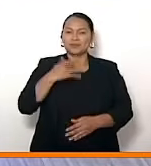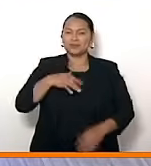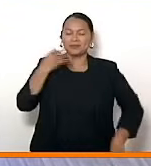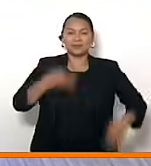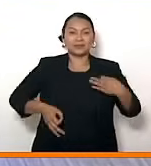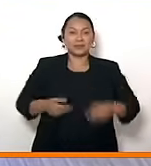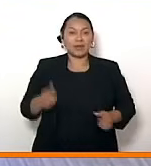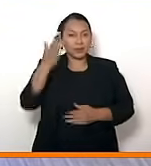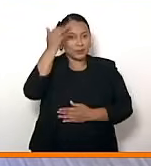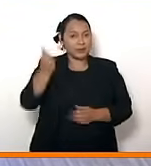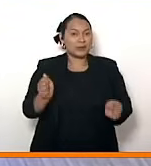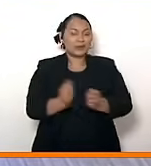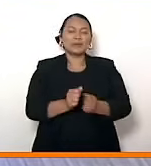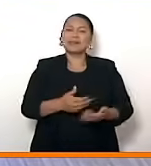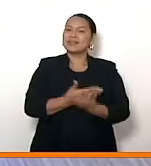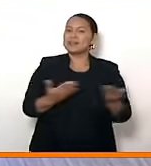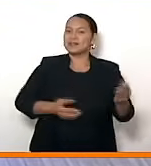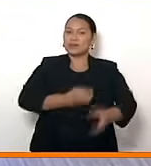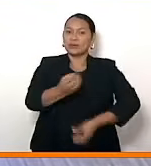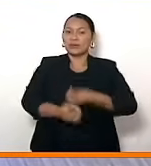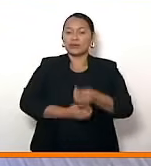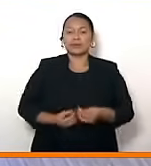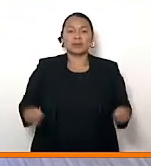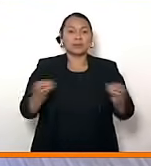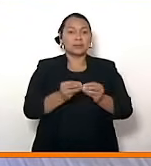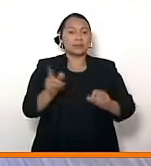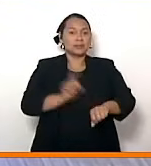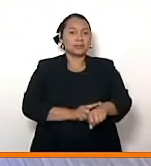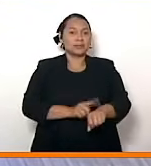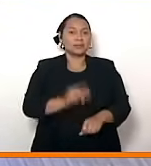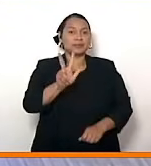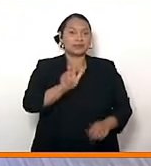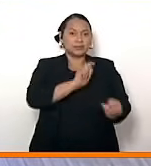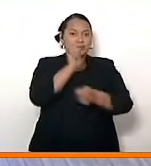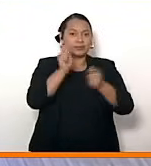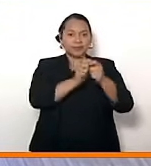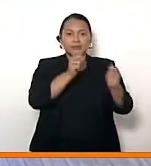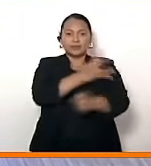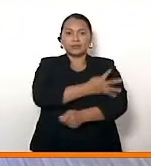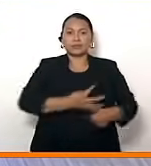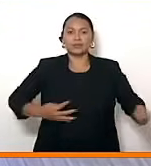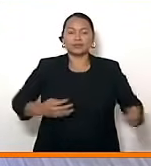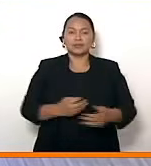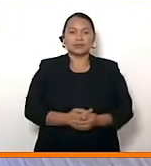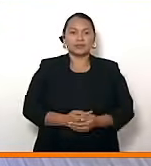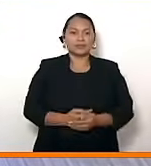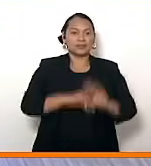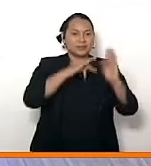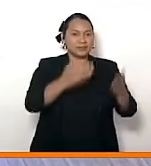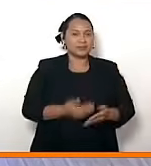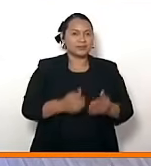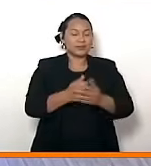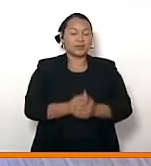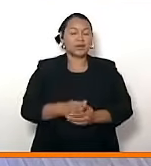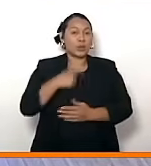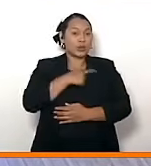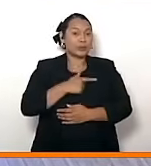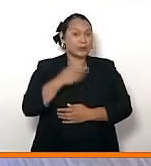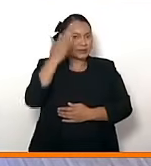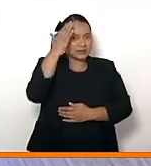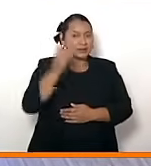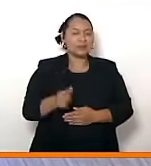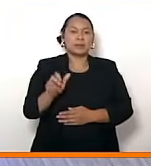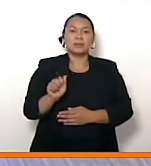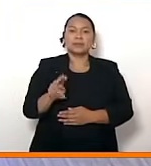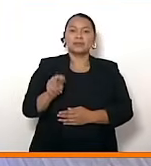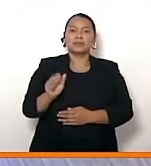poder acompañarles en un sorteo más. En este momento, el reloj está marcando las 3 en punto de la tarde y te da la bienvenida Ana Gámez en compañía